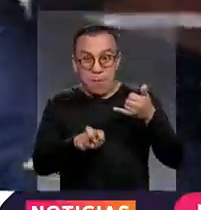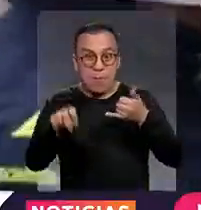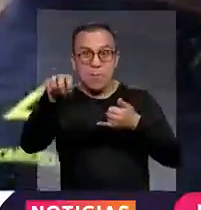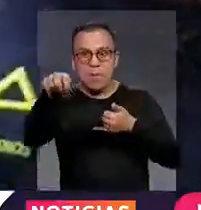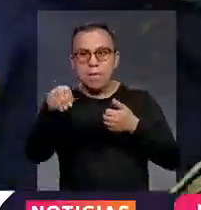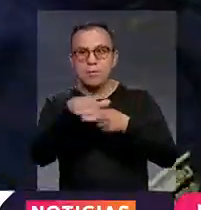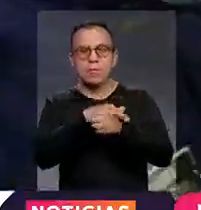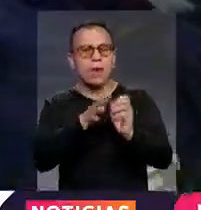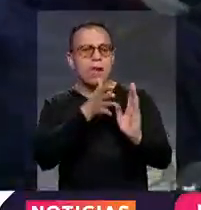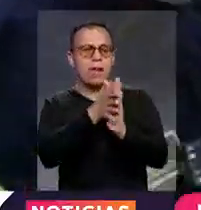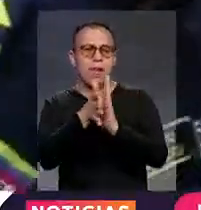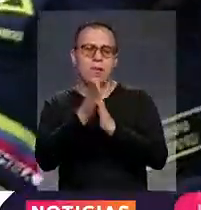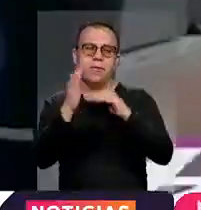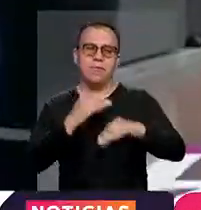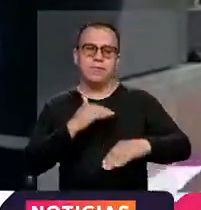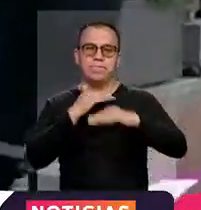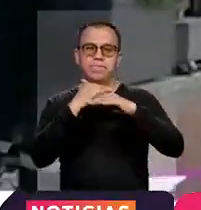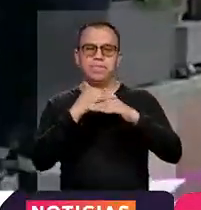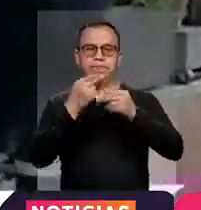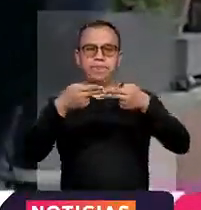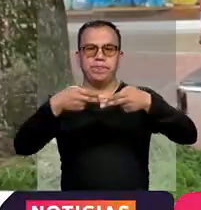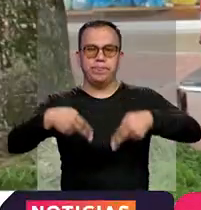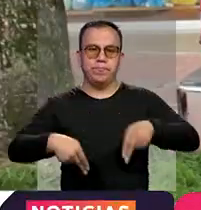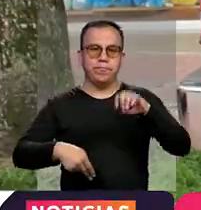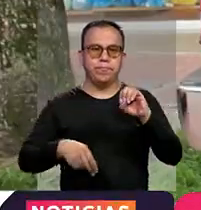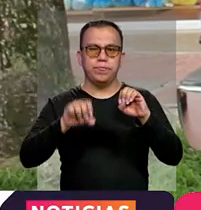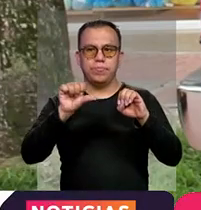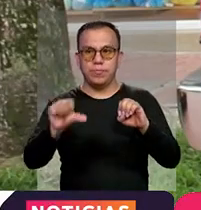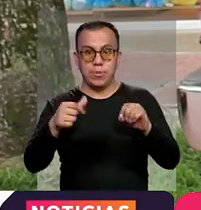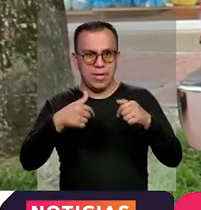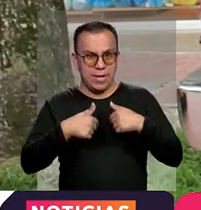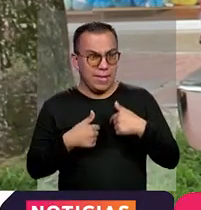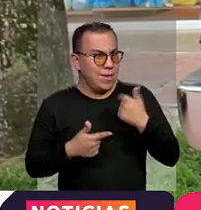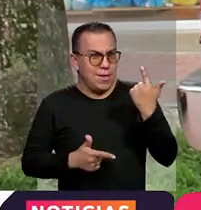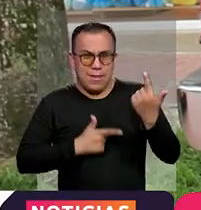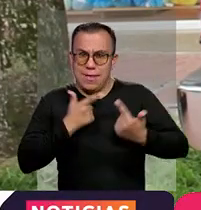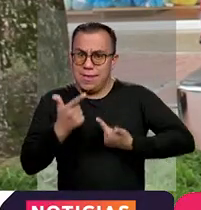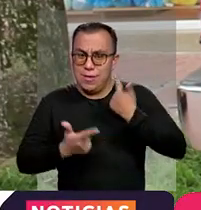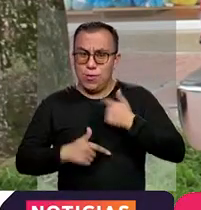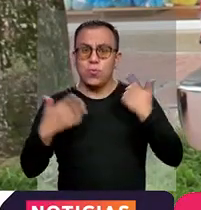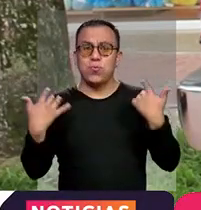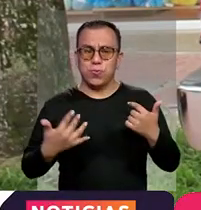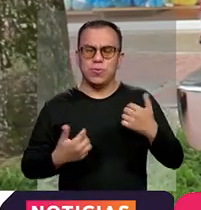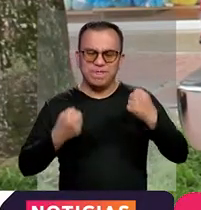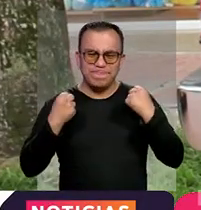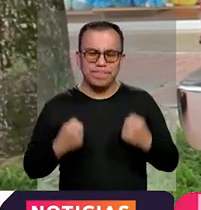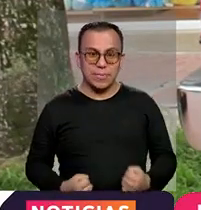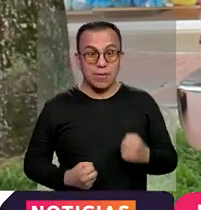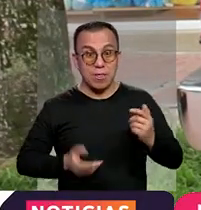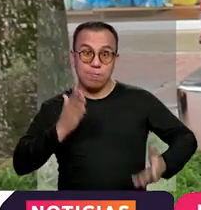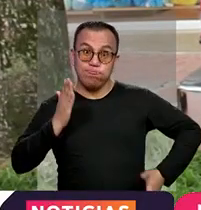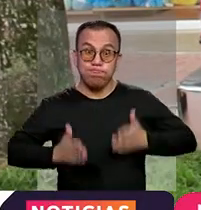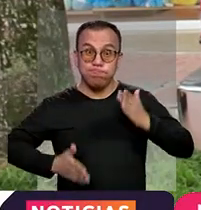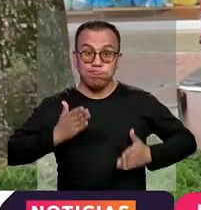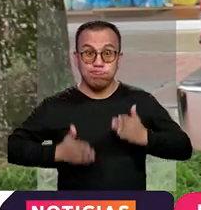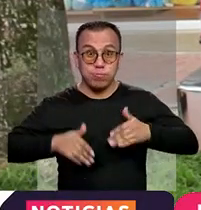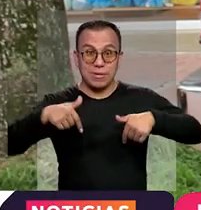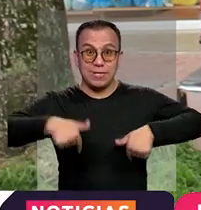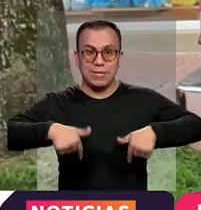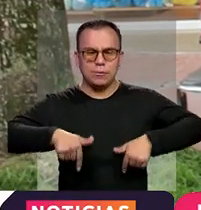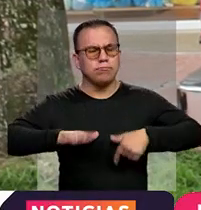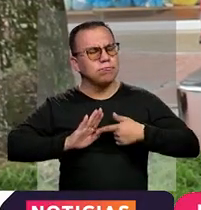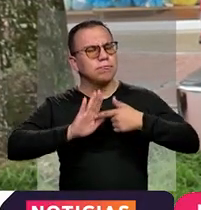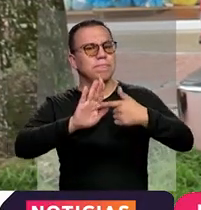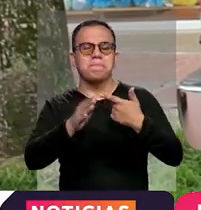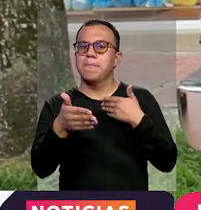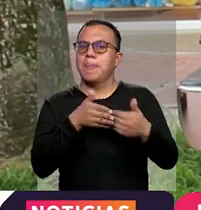como un mensaje por la equidad de género. Nosotras somos unas guerreras, todas las mujeres, y con esta carrera lo que demostramos es que